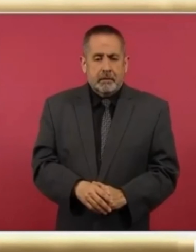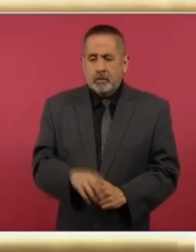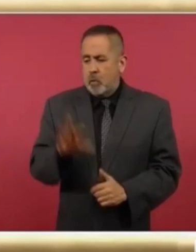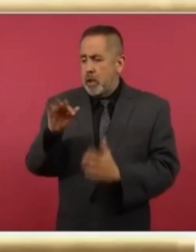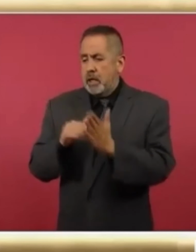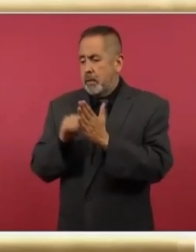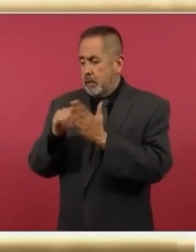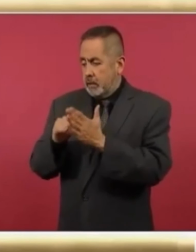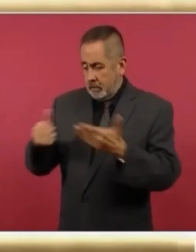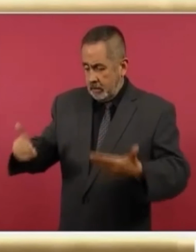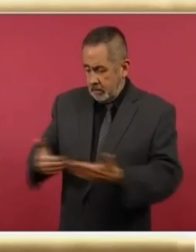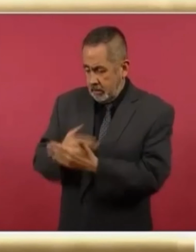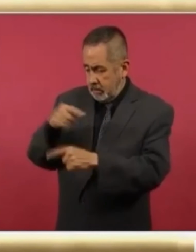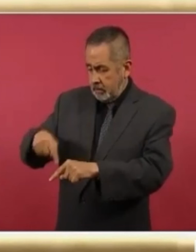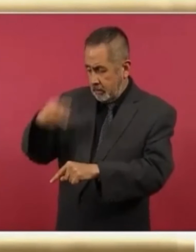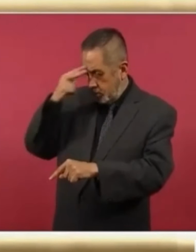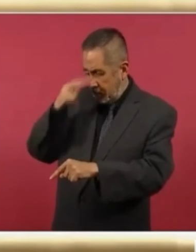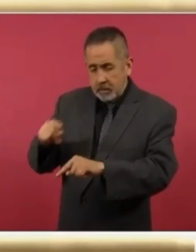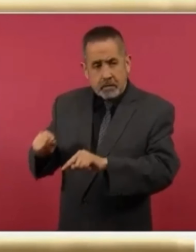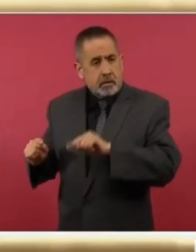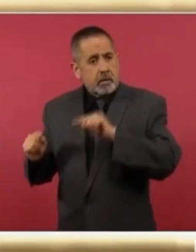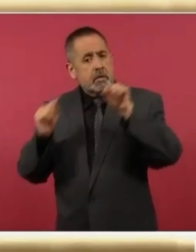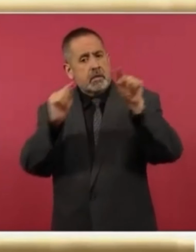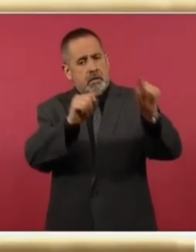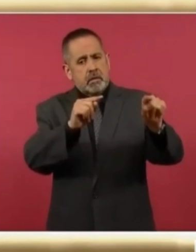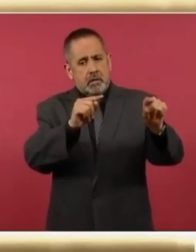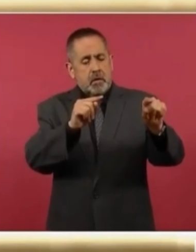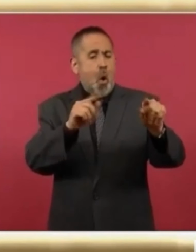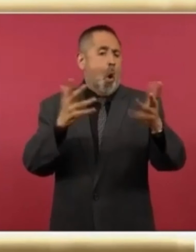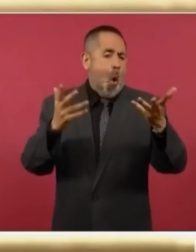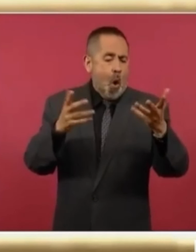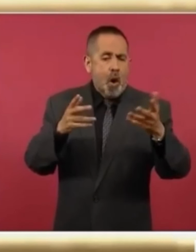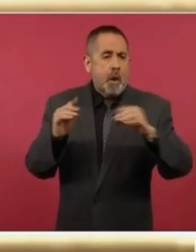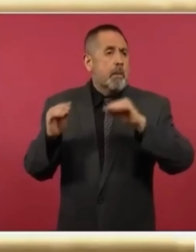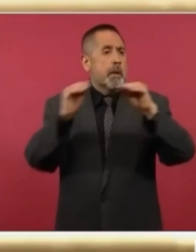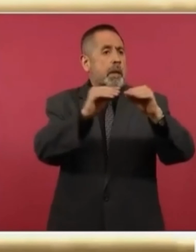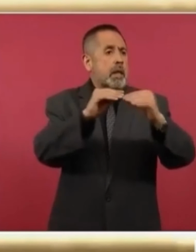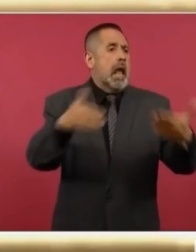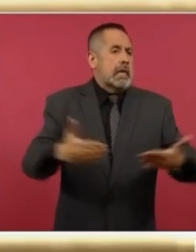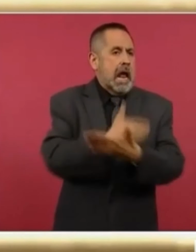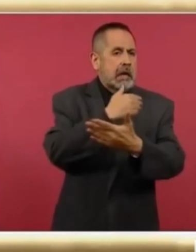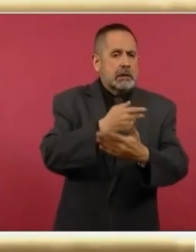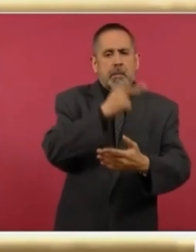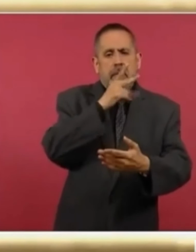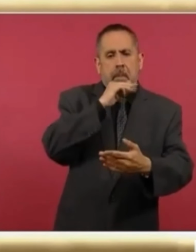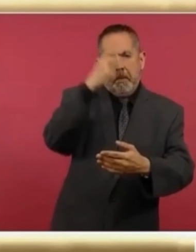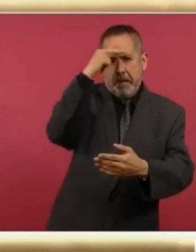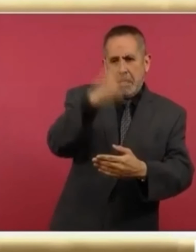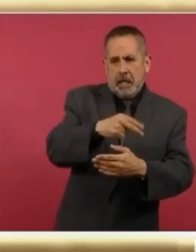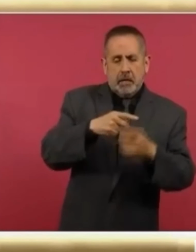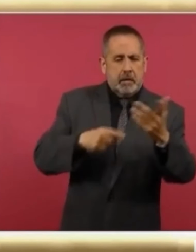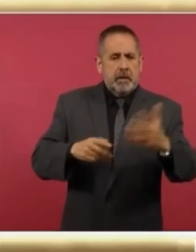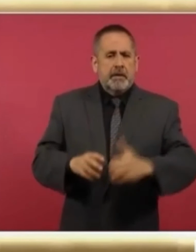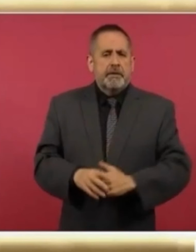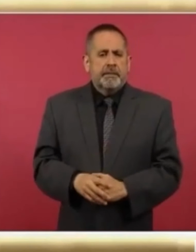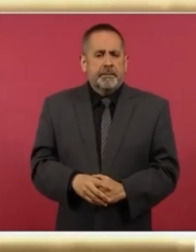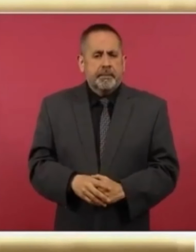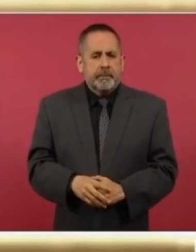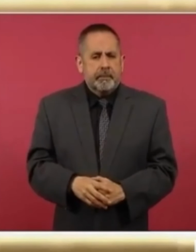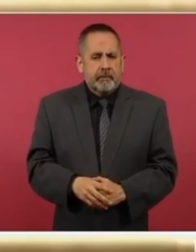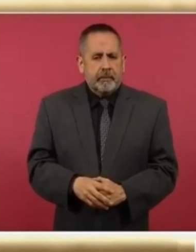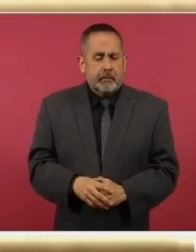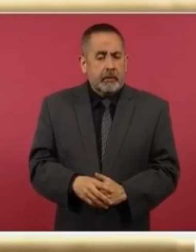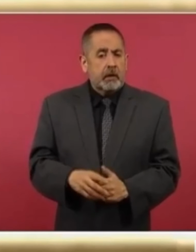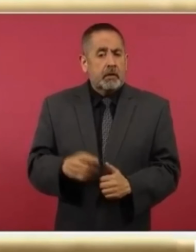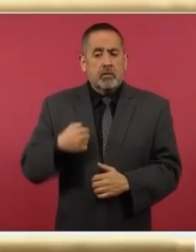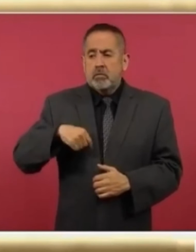nacieron aquí o son hijos de mexicanos. Bueno, ¿qué hemos